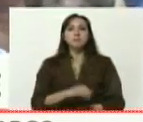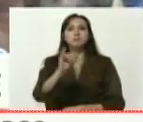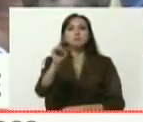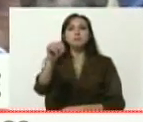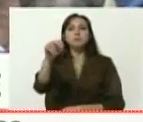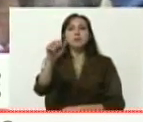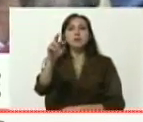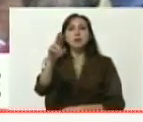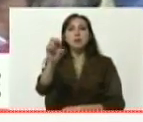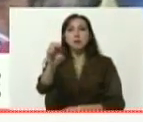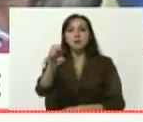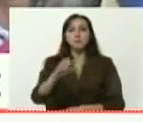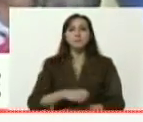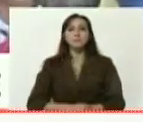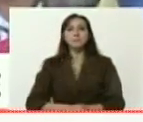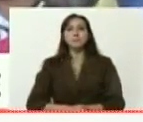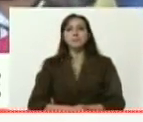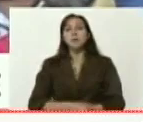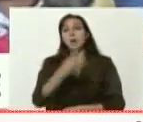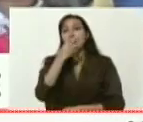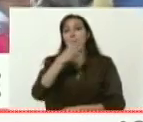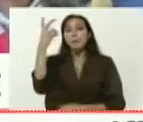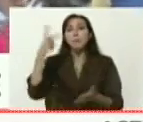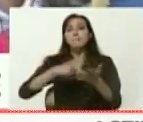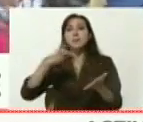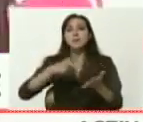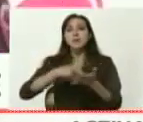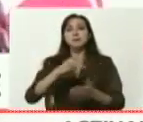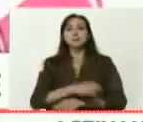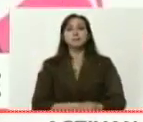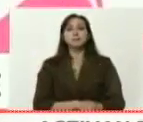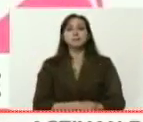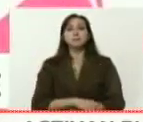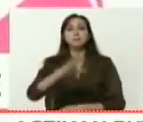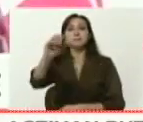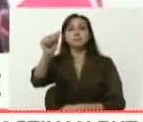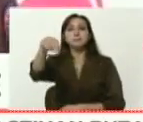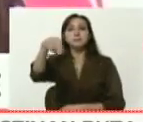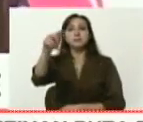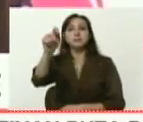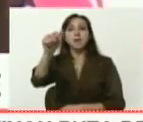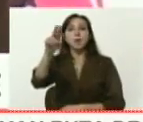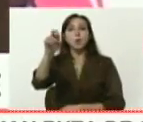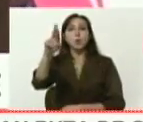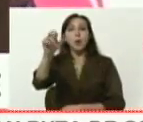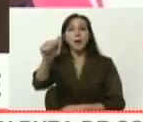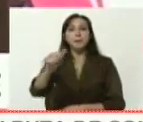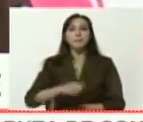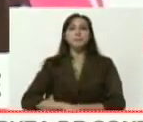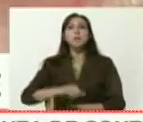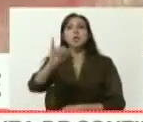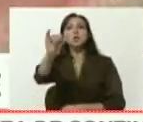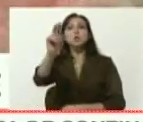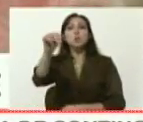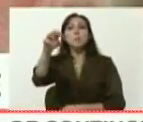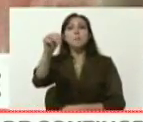ellos gritemos presente. Cantaura, El Amparo, Yumare.